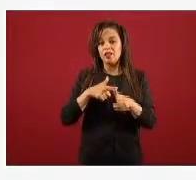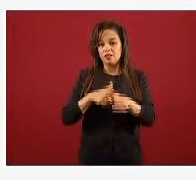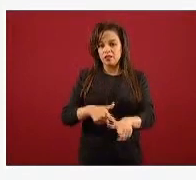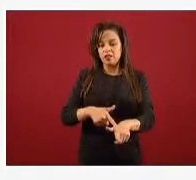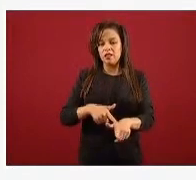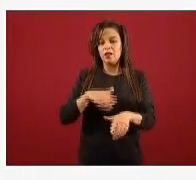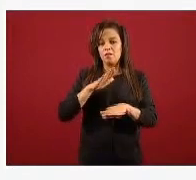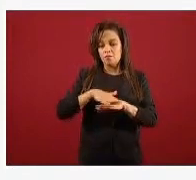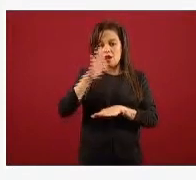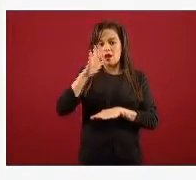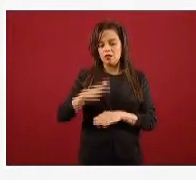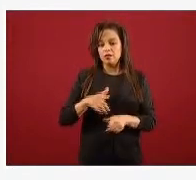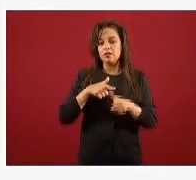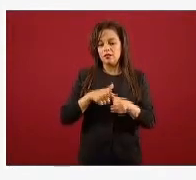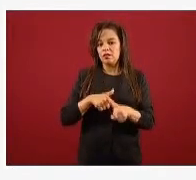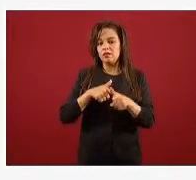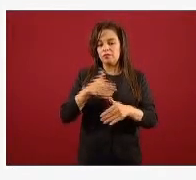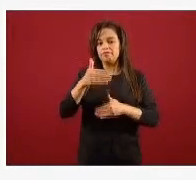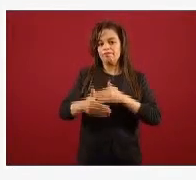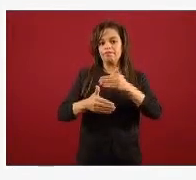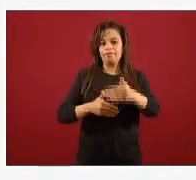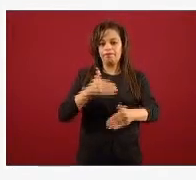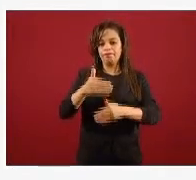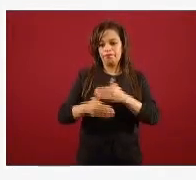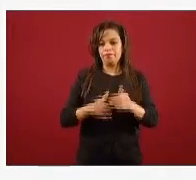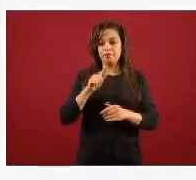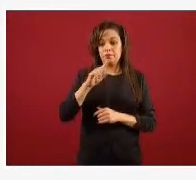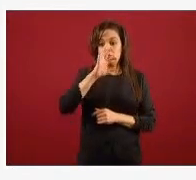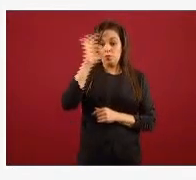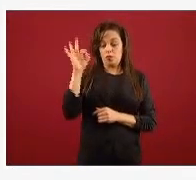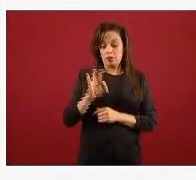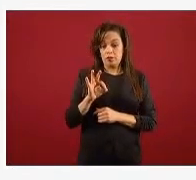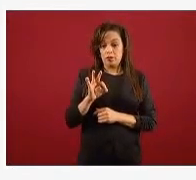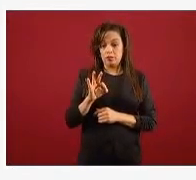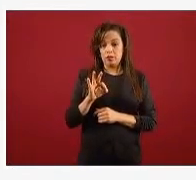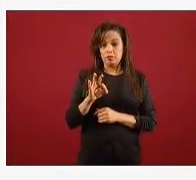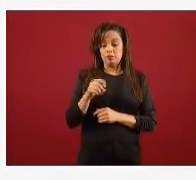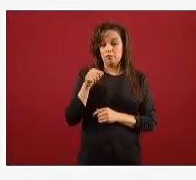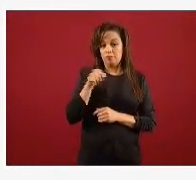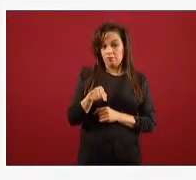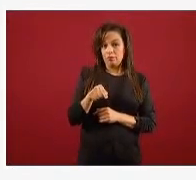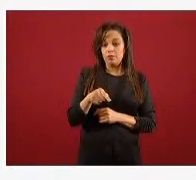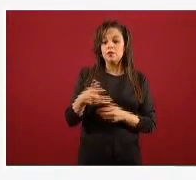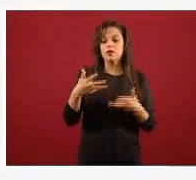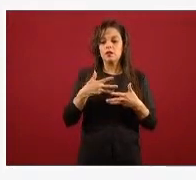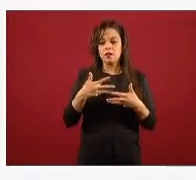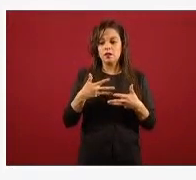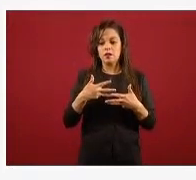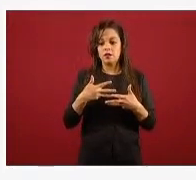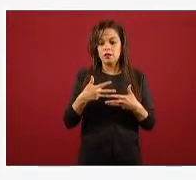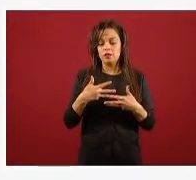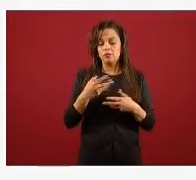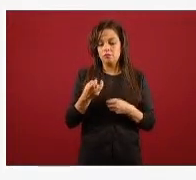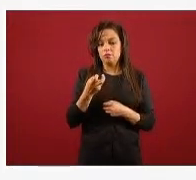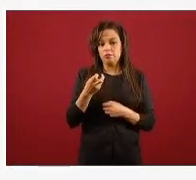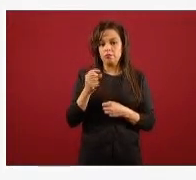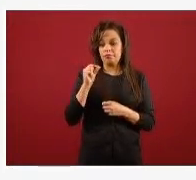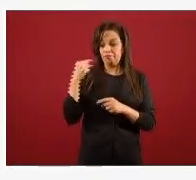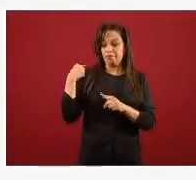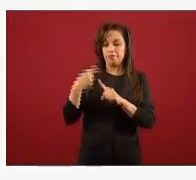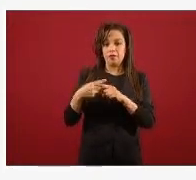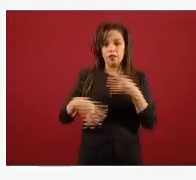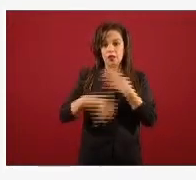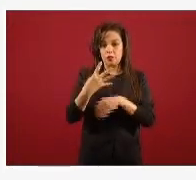El 75% de los casos, 3/4 partes de ellos, se han presentado en los últimos 14 días, lo